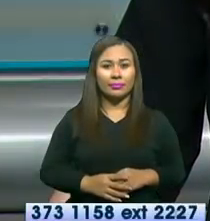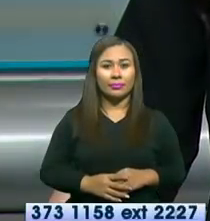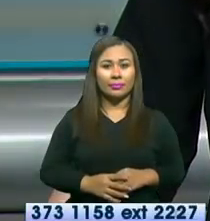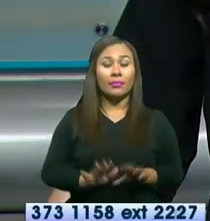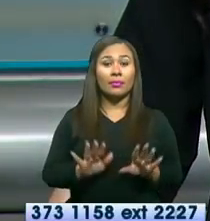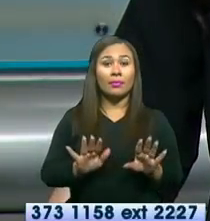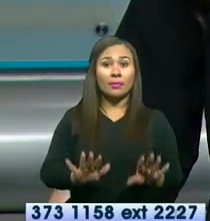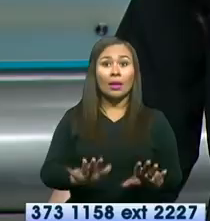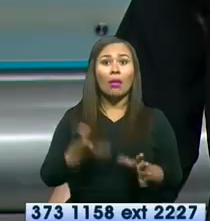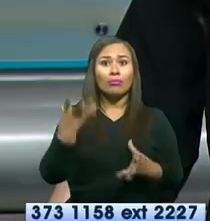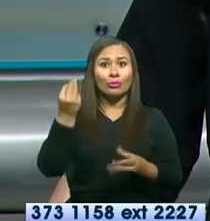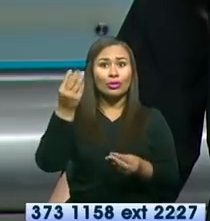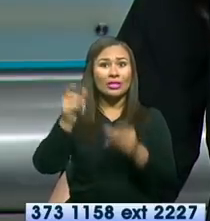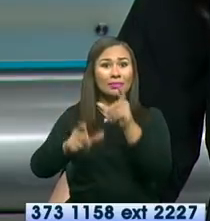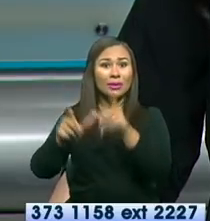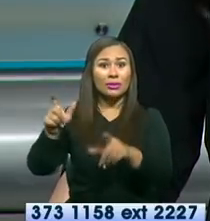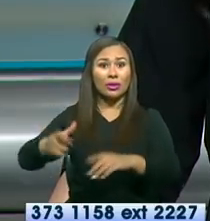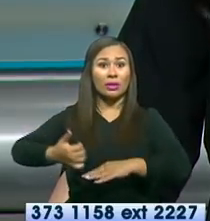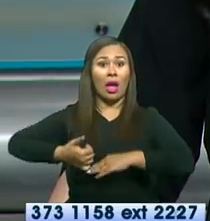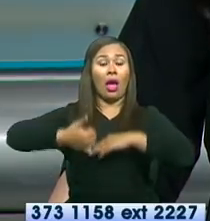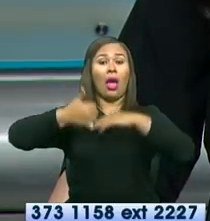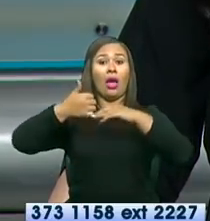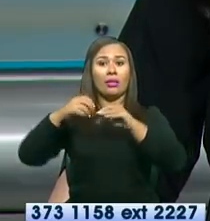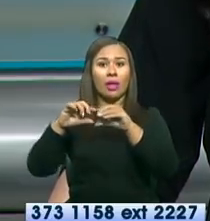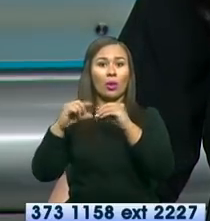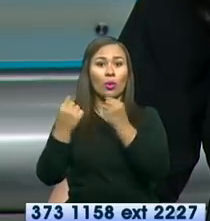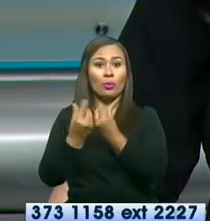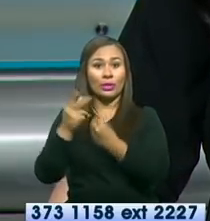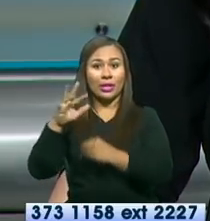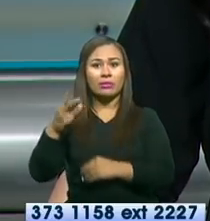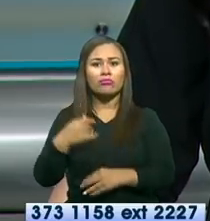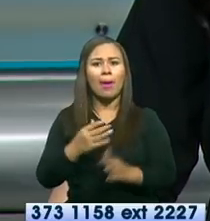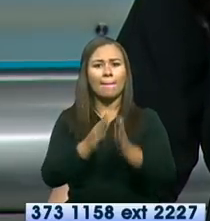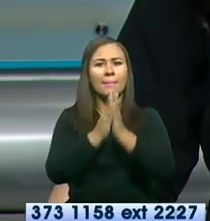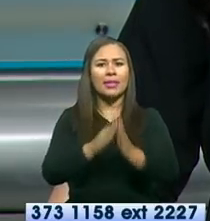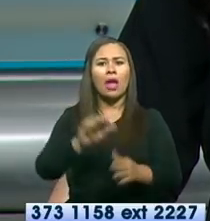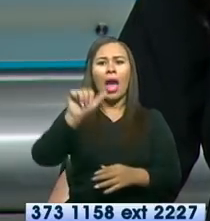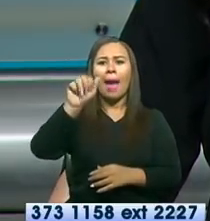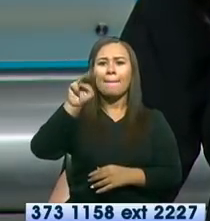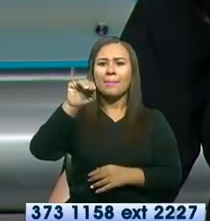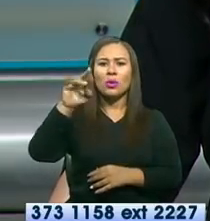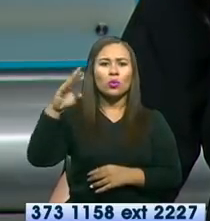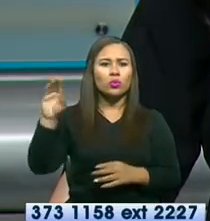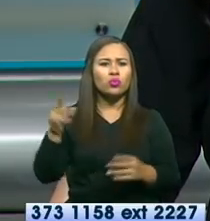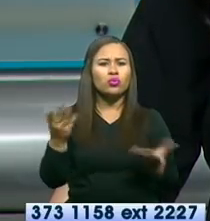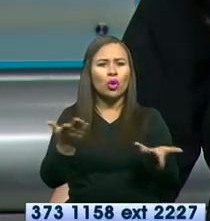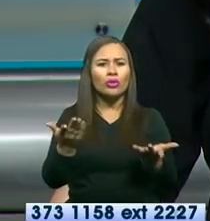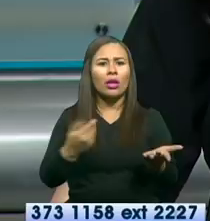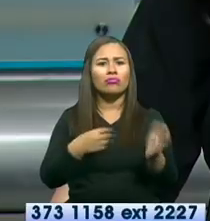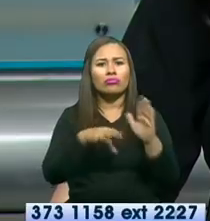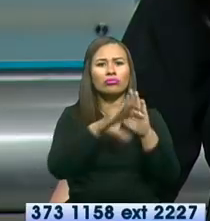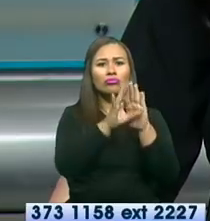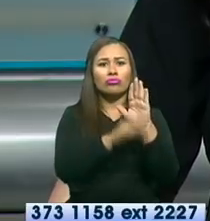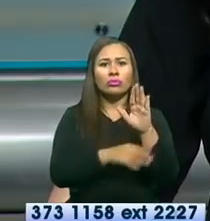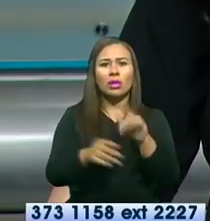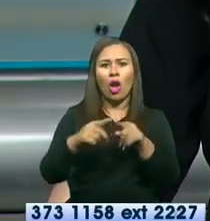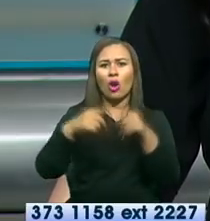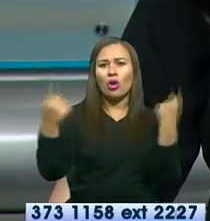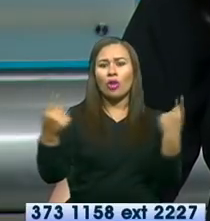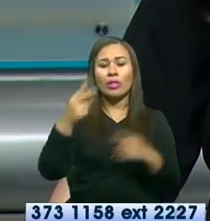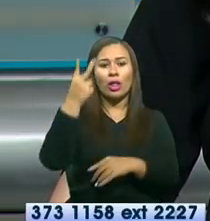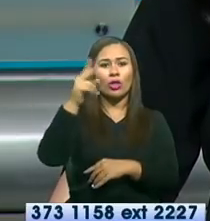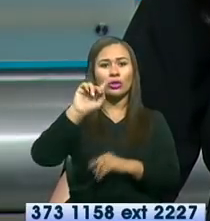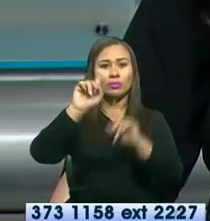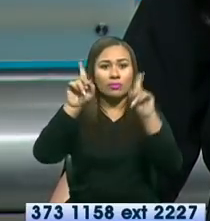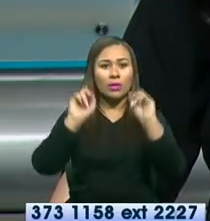Varios legisladores y altos dirigentes de Alianza País presentaron un amicus curiae ante la Corte Constitucional en contra de al menos dos preguntas de la